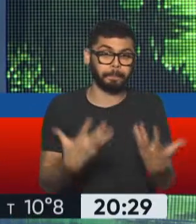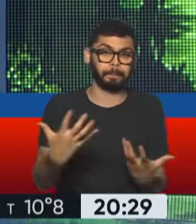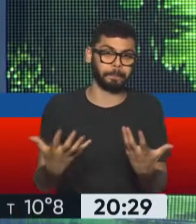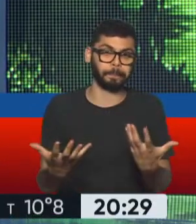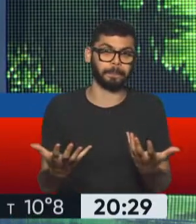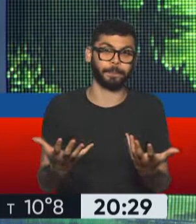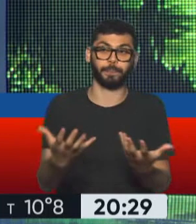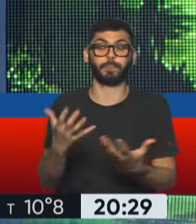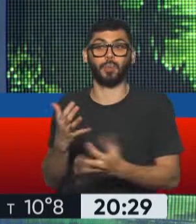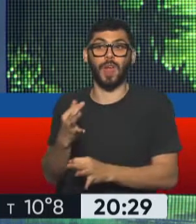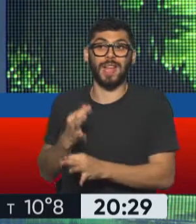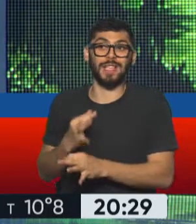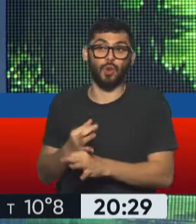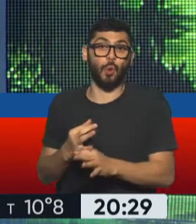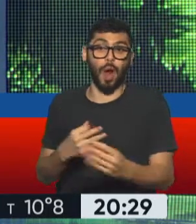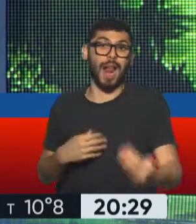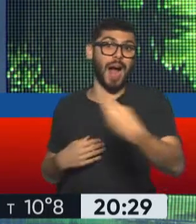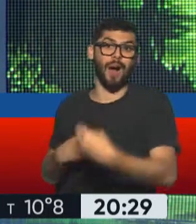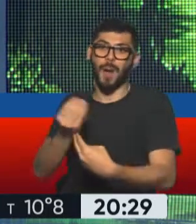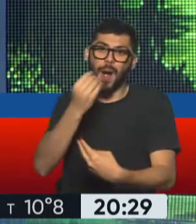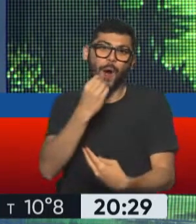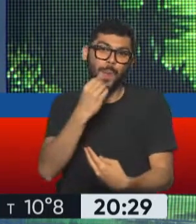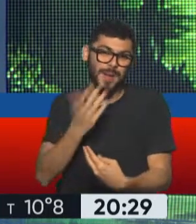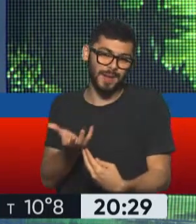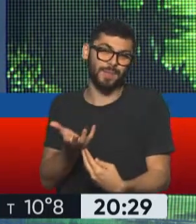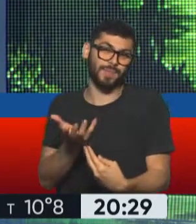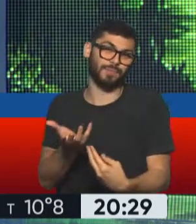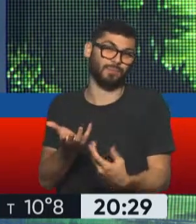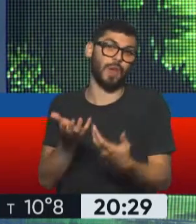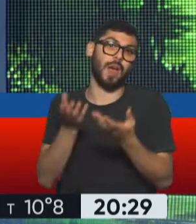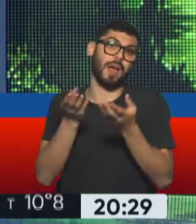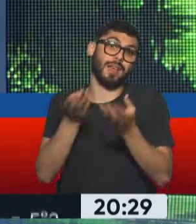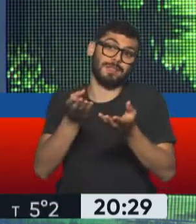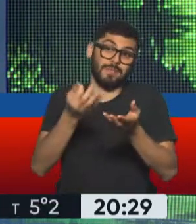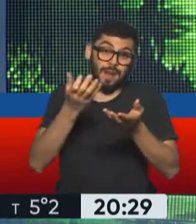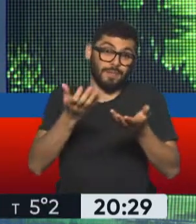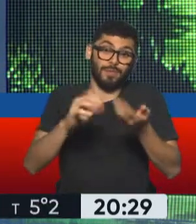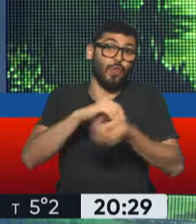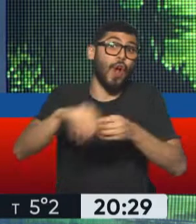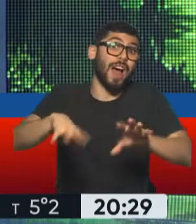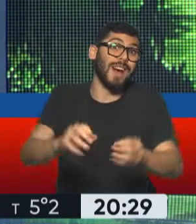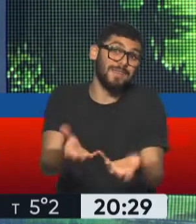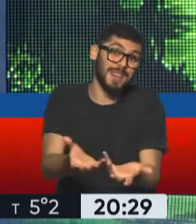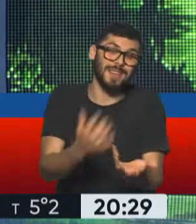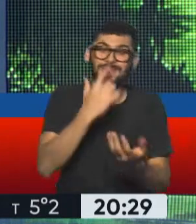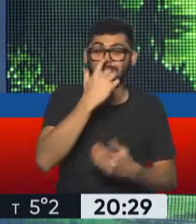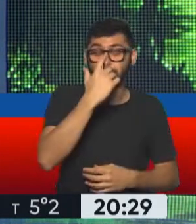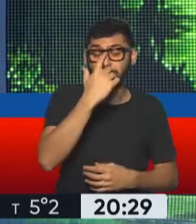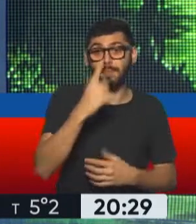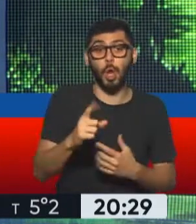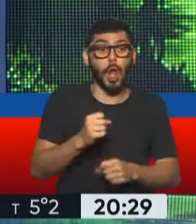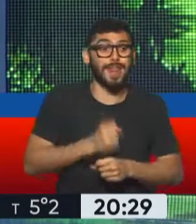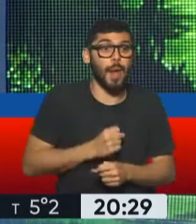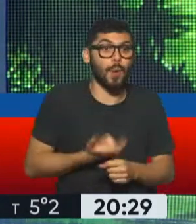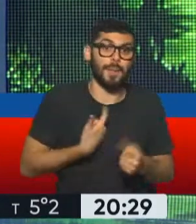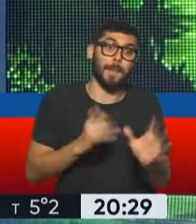justamente son usuarios del servicio alimentario escolar y que muchas veces terminan llegando a la familia toda. Pero bueno, desde lo laboral es mucho más difícil, así